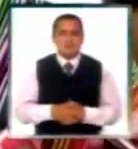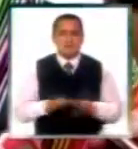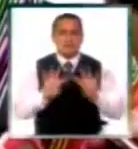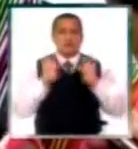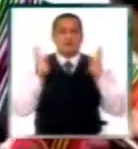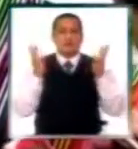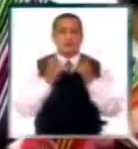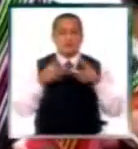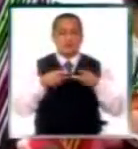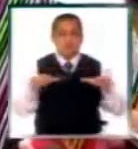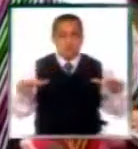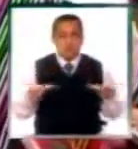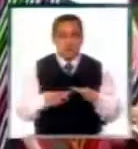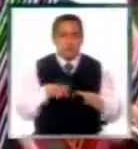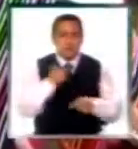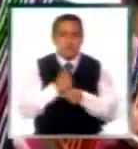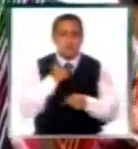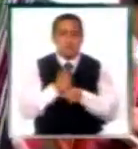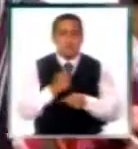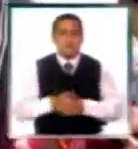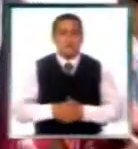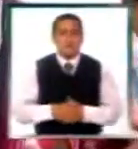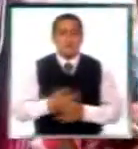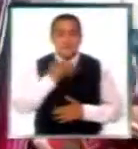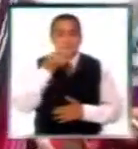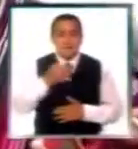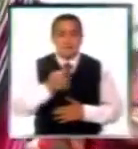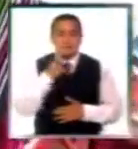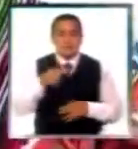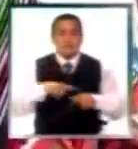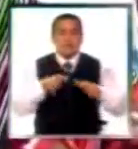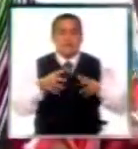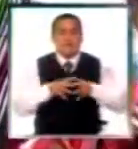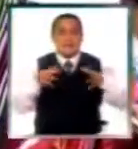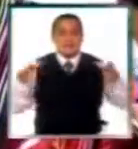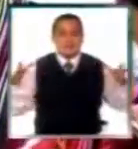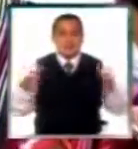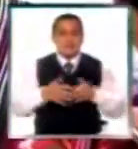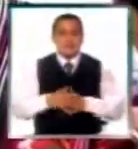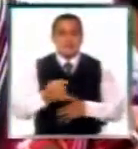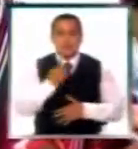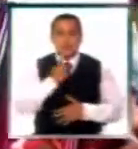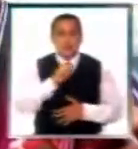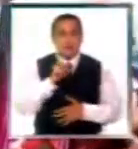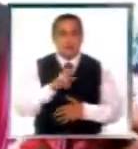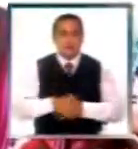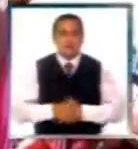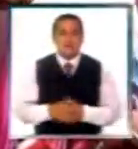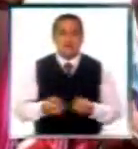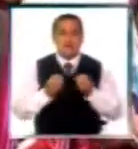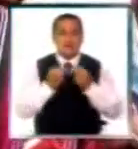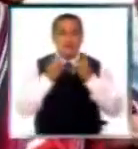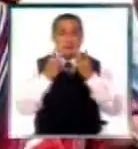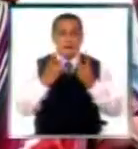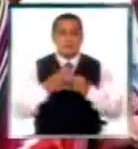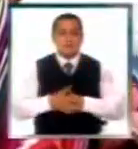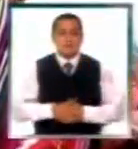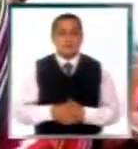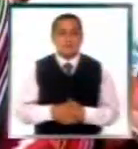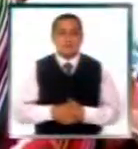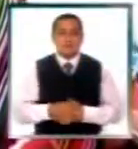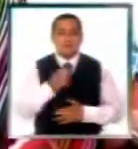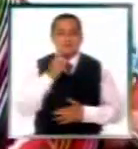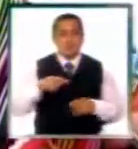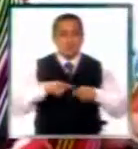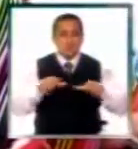rodeada la zona de operaciones. Obviamente esta es una zona amplia, no es, como ustedes verán, no es